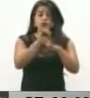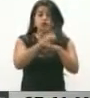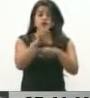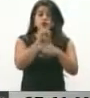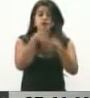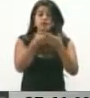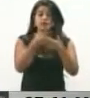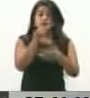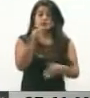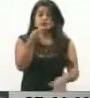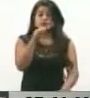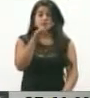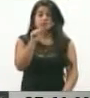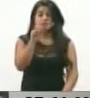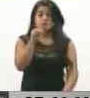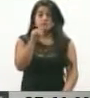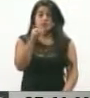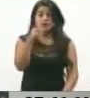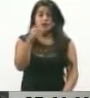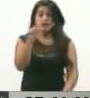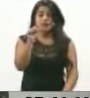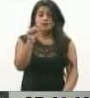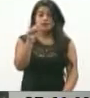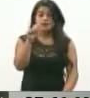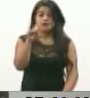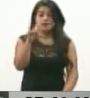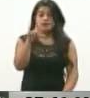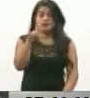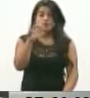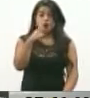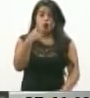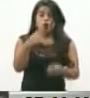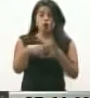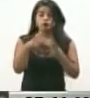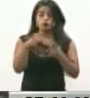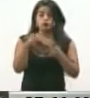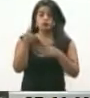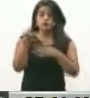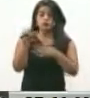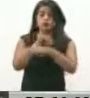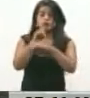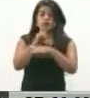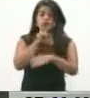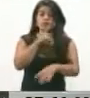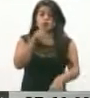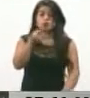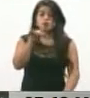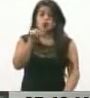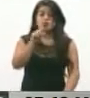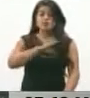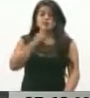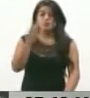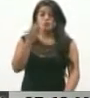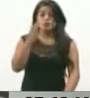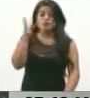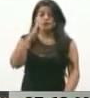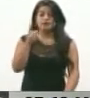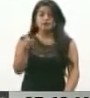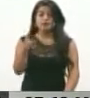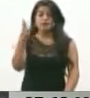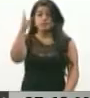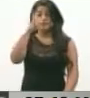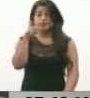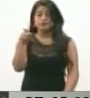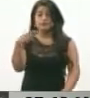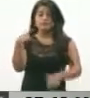Jinca NCL y otro software que se llama Lua, que son desarrollos brasileros. Y además que son desarrollos brasileros, son desarrollos